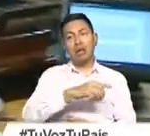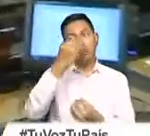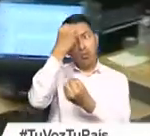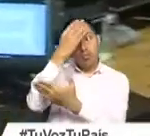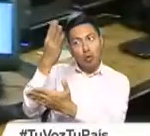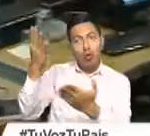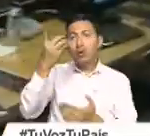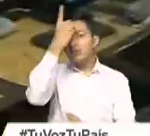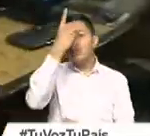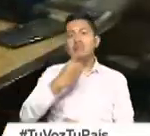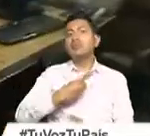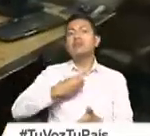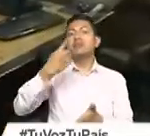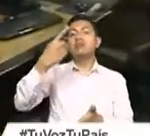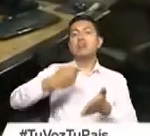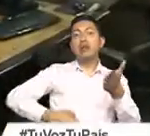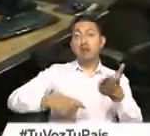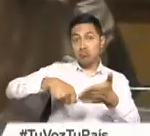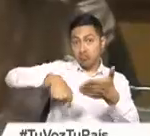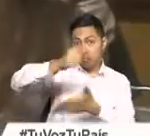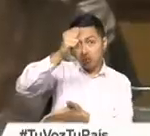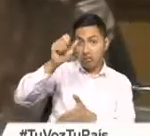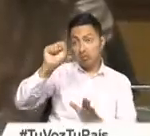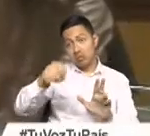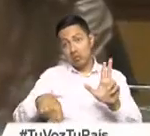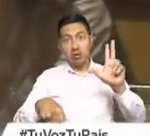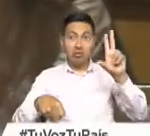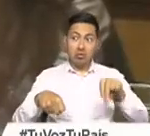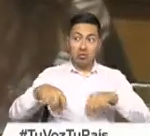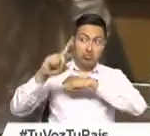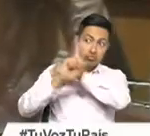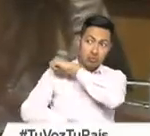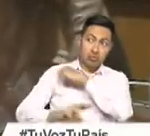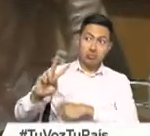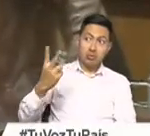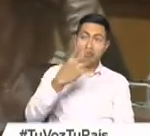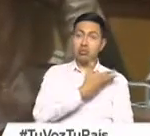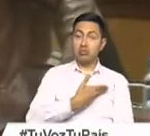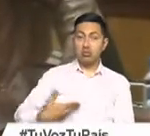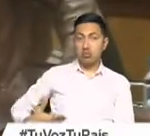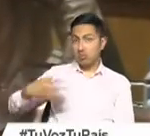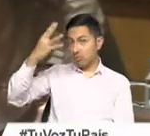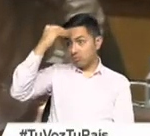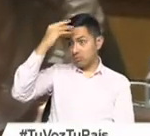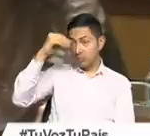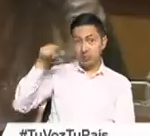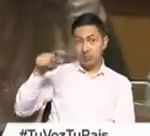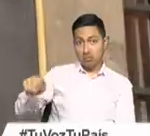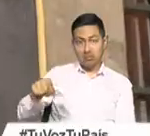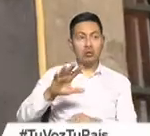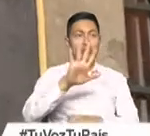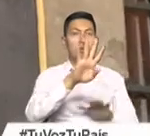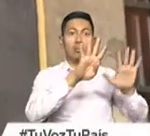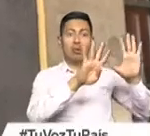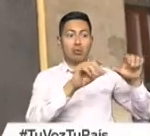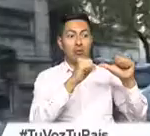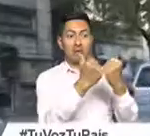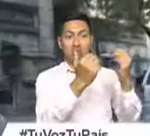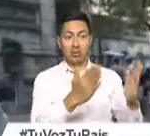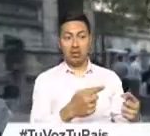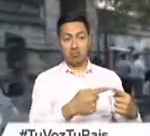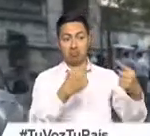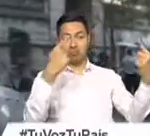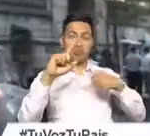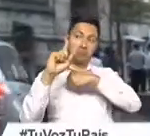la calificación de la solicitud de juicio político planteado por 59 asambleístas de oposición. Hugo